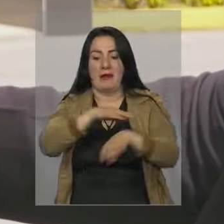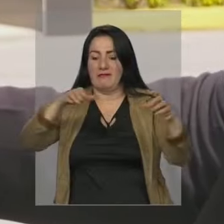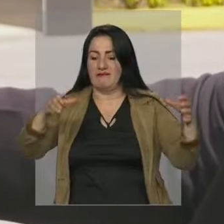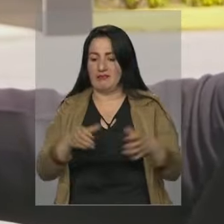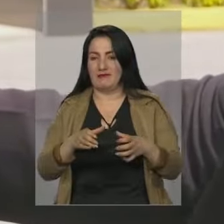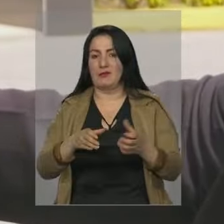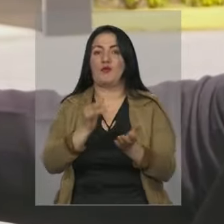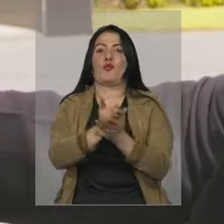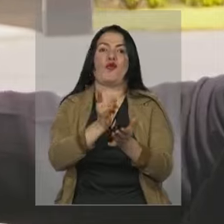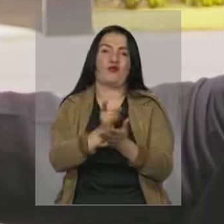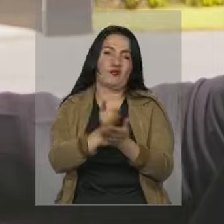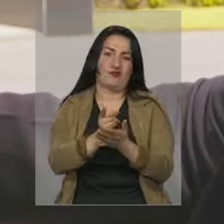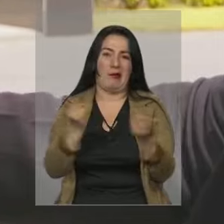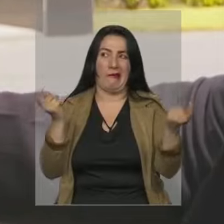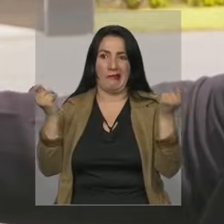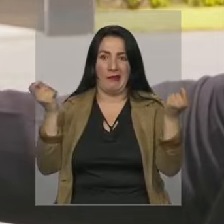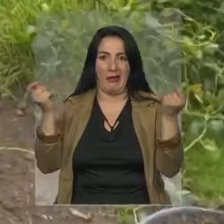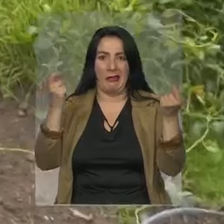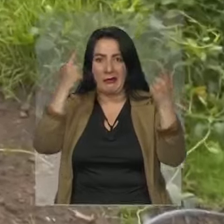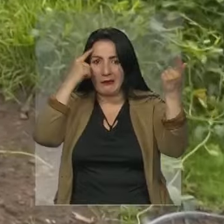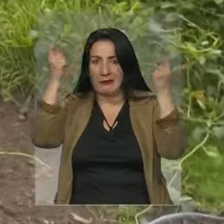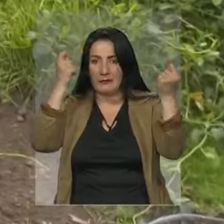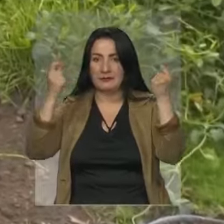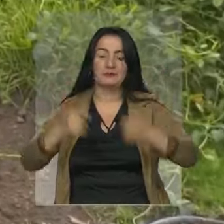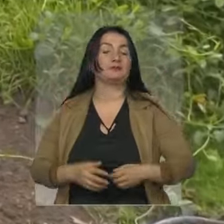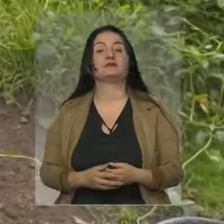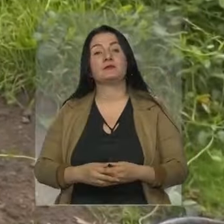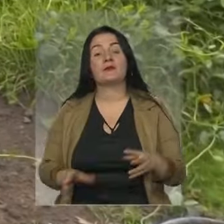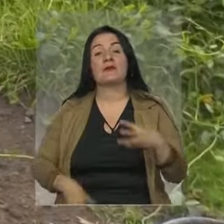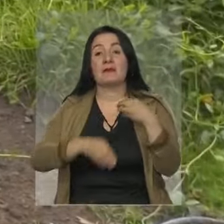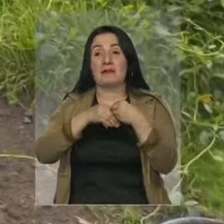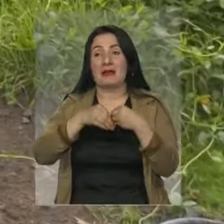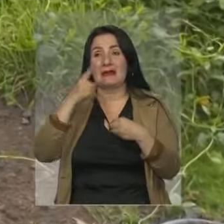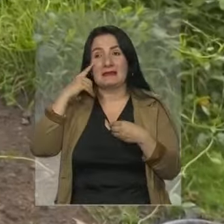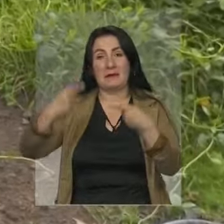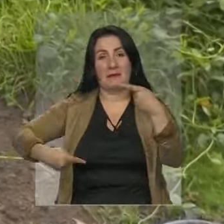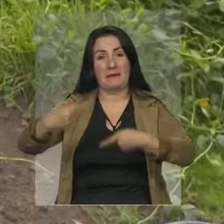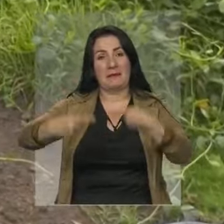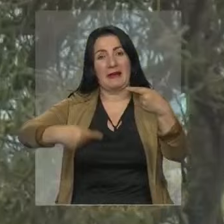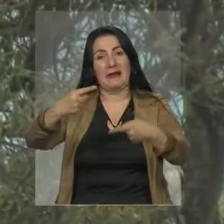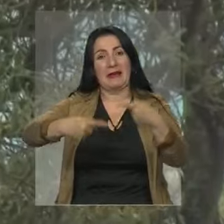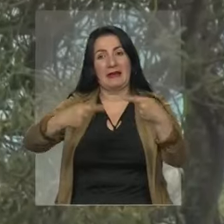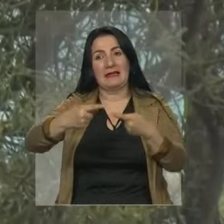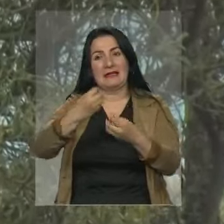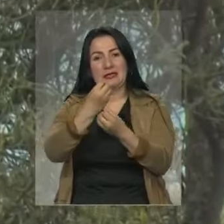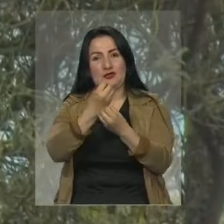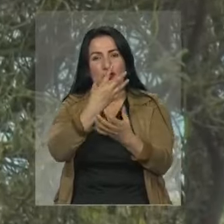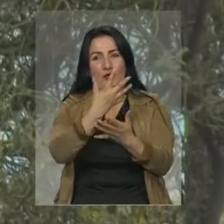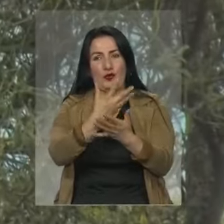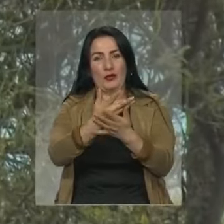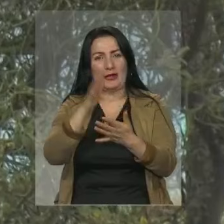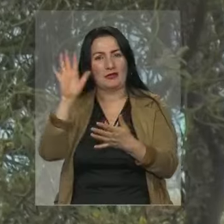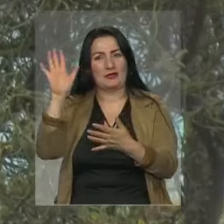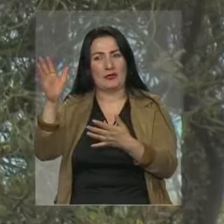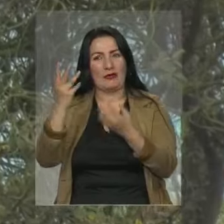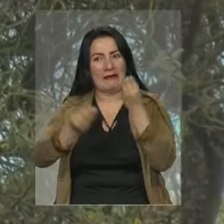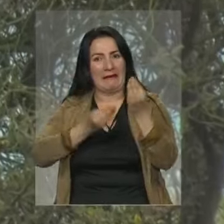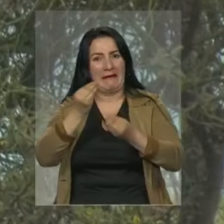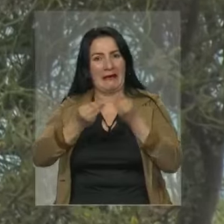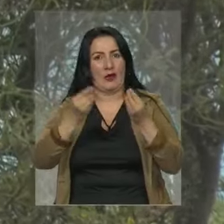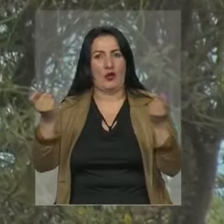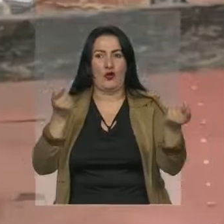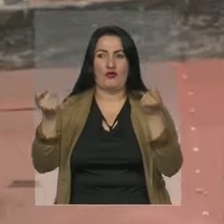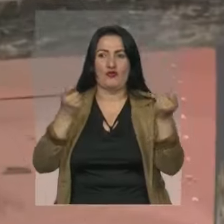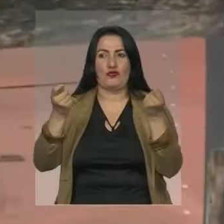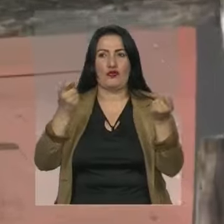una parte muy estratégica para estos bandidos. A esto se le suma la disputa que hay entre estructuras criminales que quieren tener el